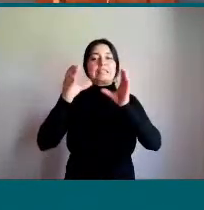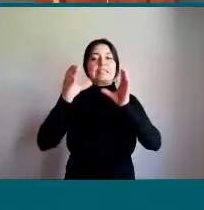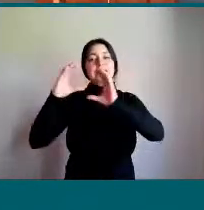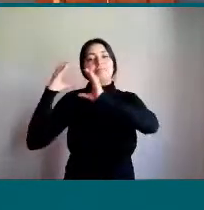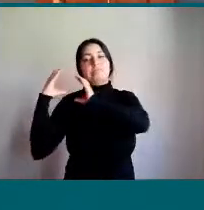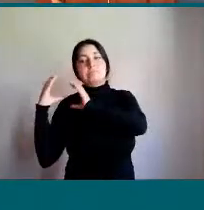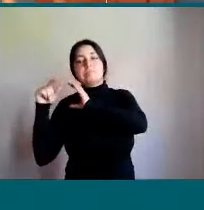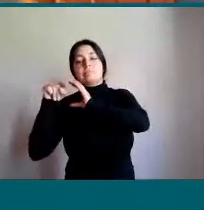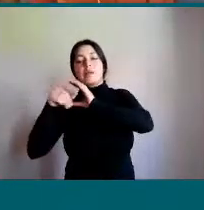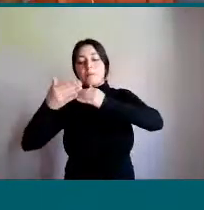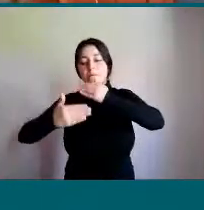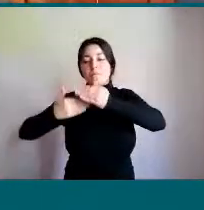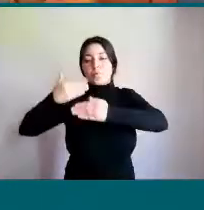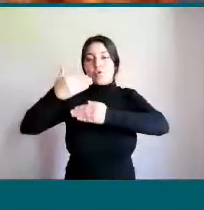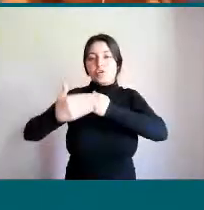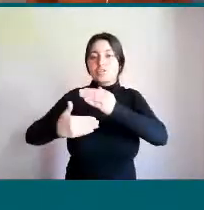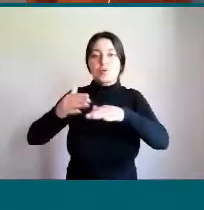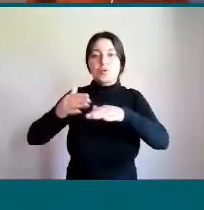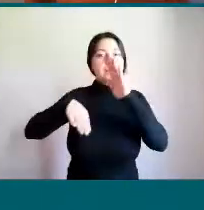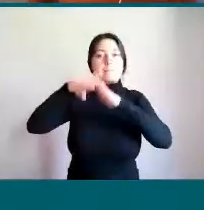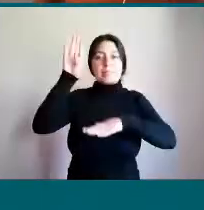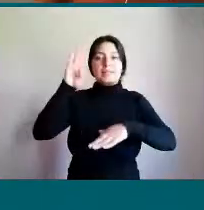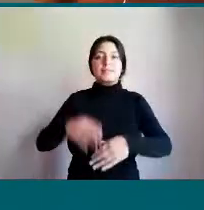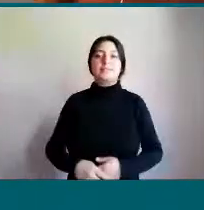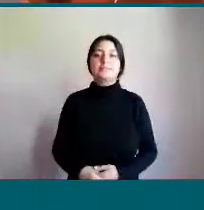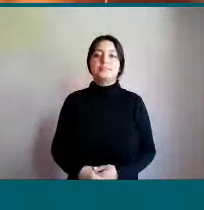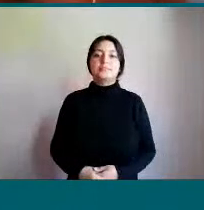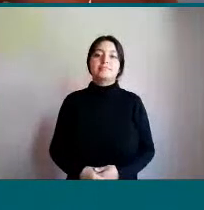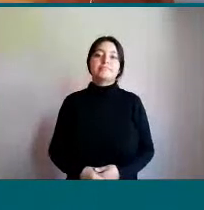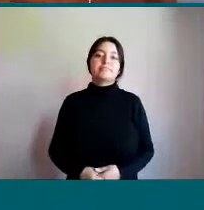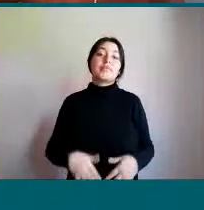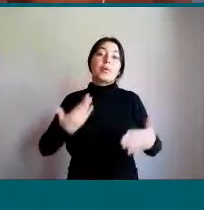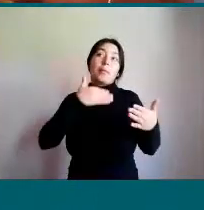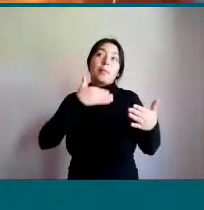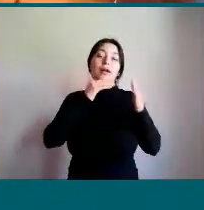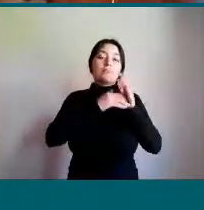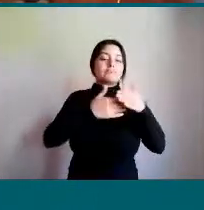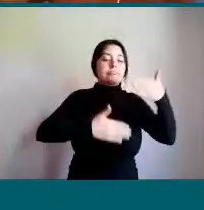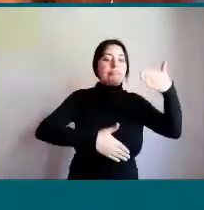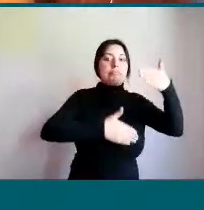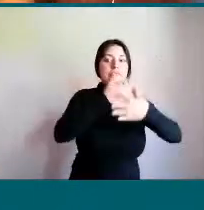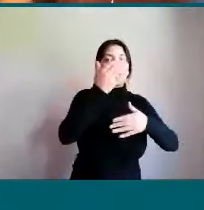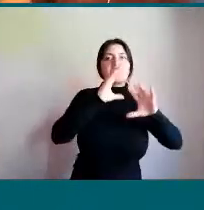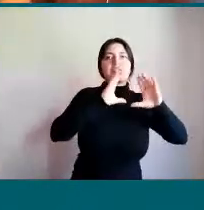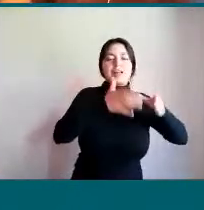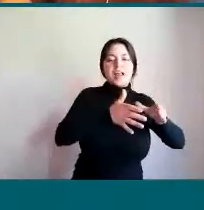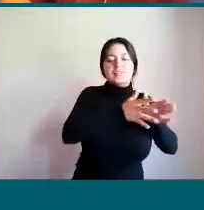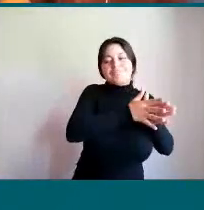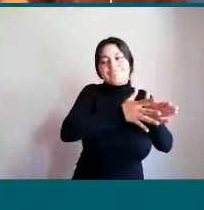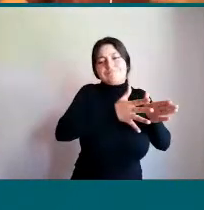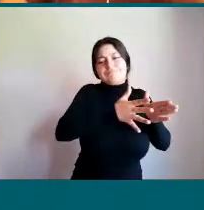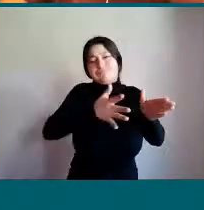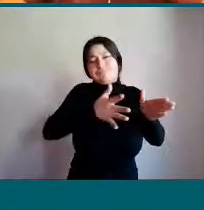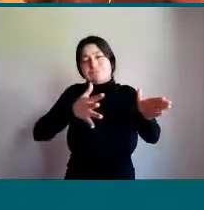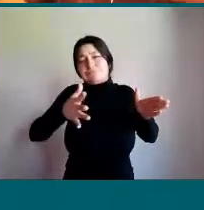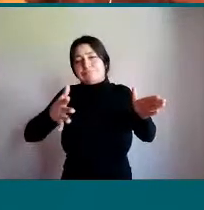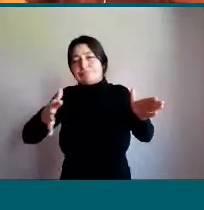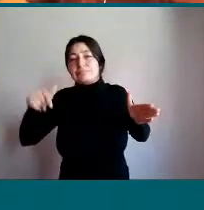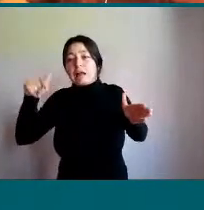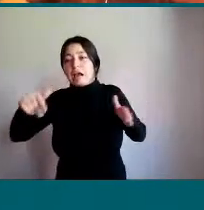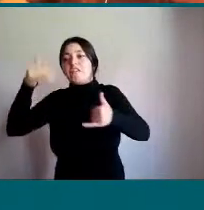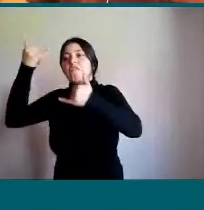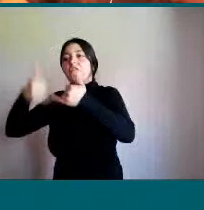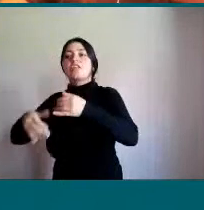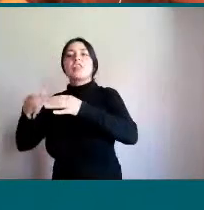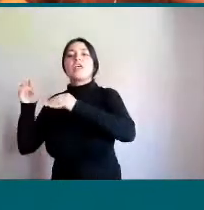lleguemos al final, Karim, no nos peguen este palo de un 7, un 8 y que parece que solo se queda en eso. Tenemos